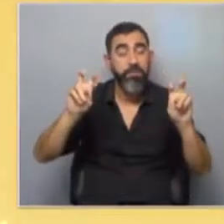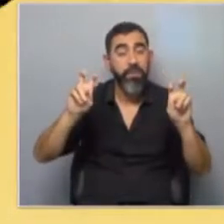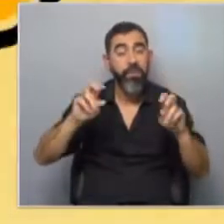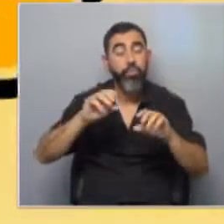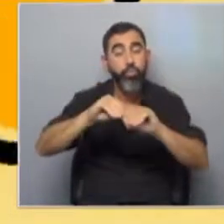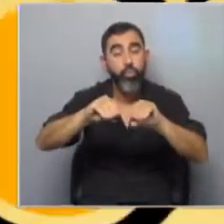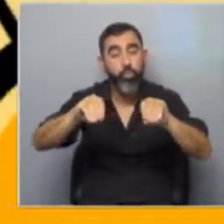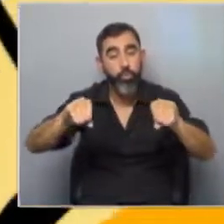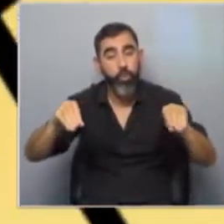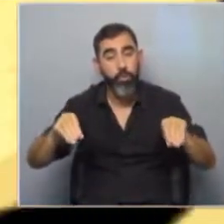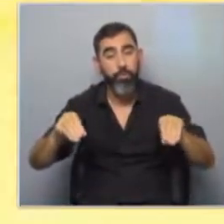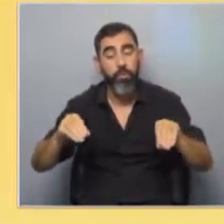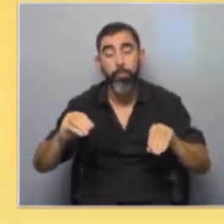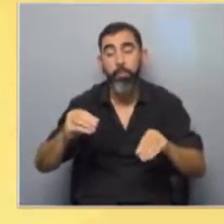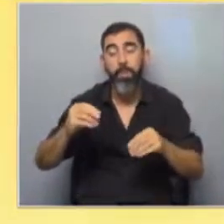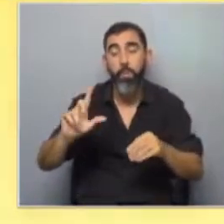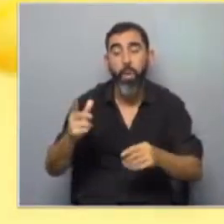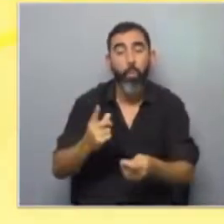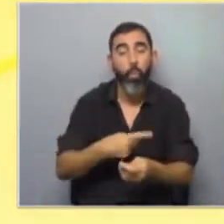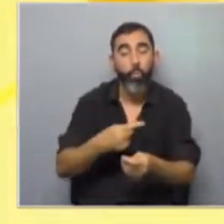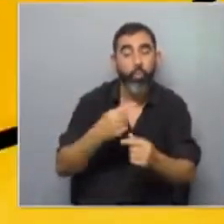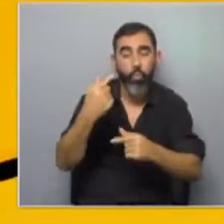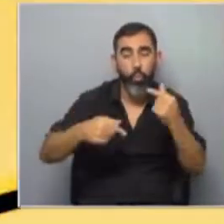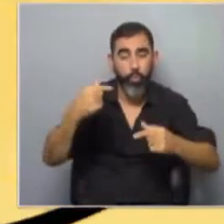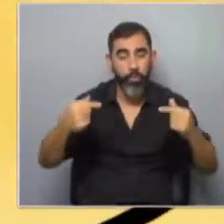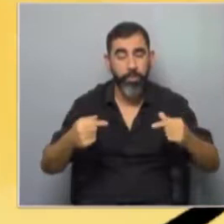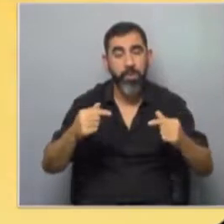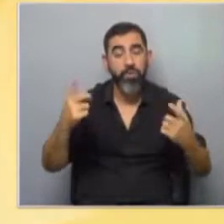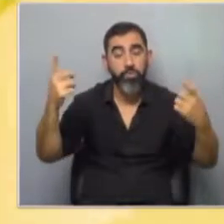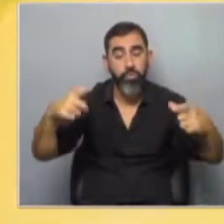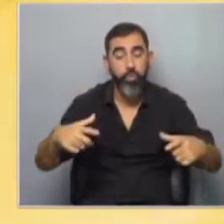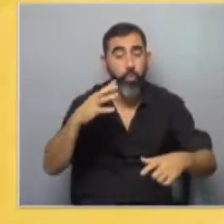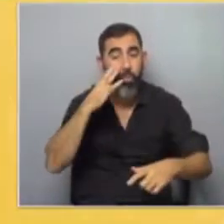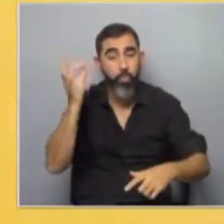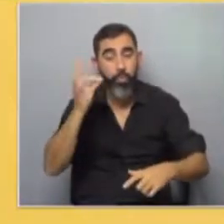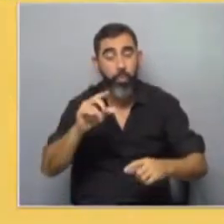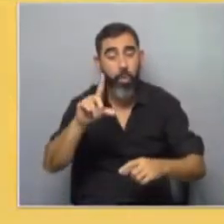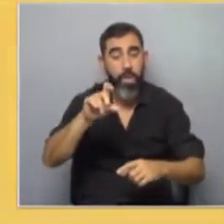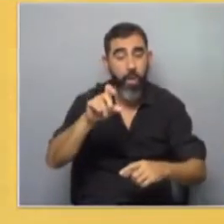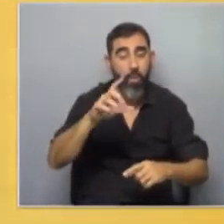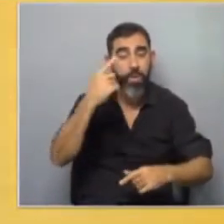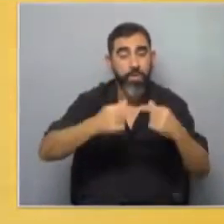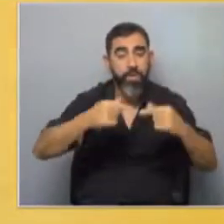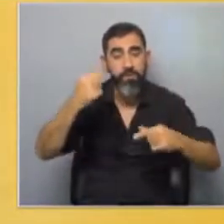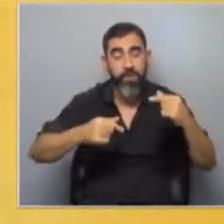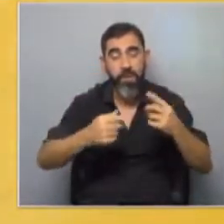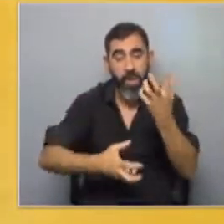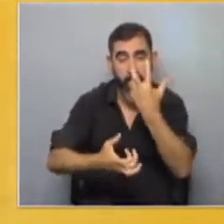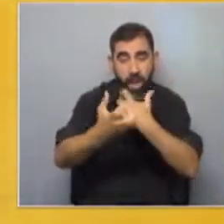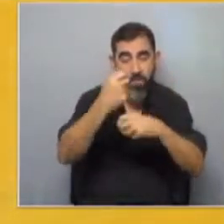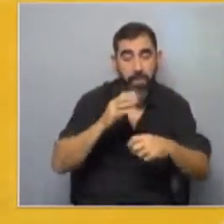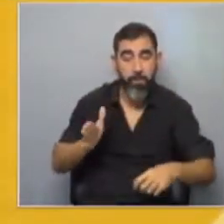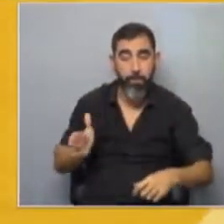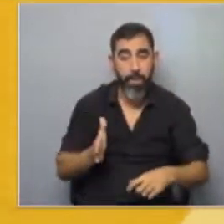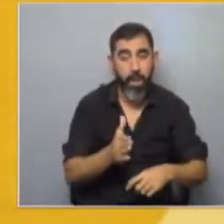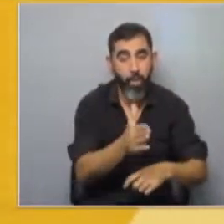peces que no precisan Una agua. estrategia como esta, ¿no? Que parece perfecta. Si el huevo aguanta en la tierra hasta que llueve, ¿qué es lo que pone en peligro a esa especie?